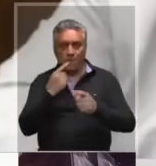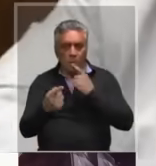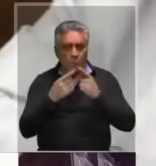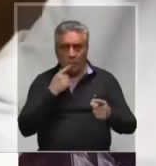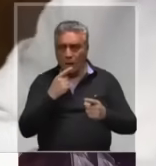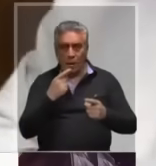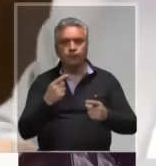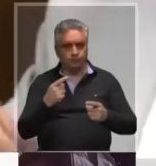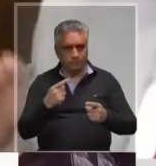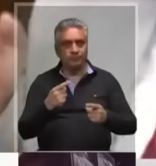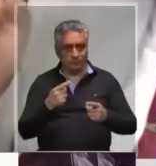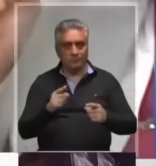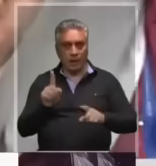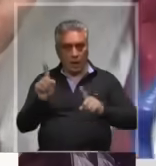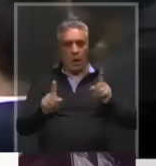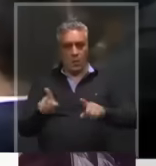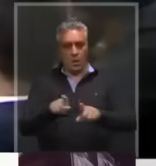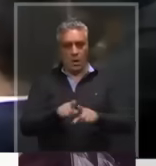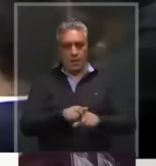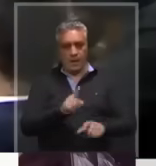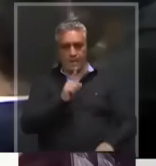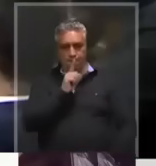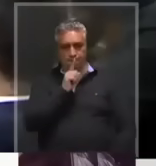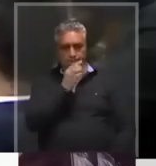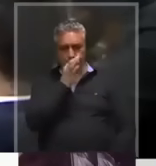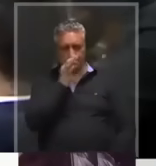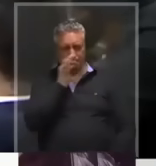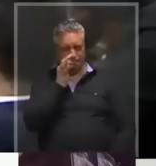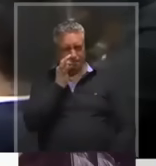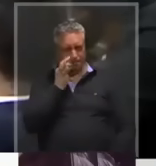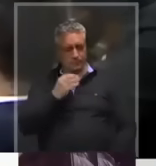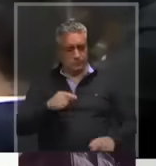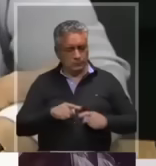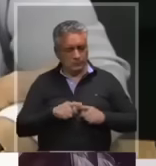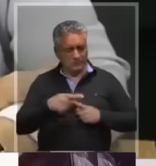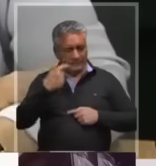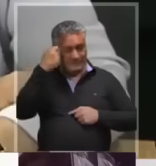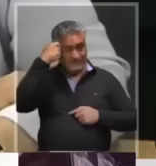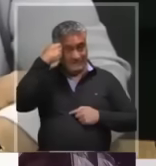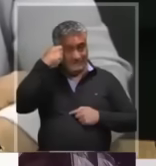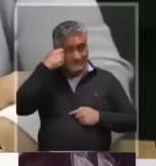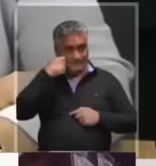también incómodos silencios. Gracias, diputado. ¿Eres ministra? ¿Tiene algo que no?